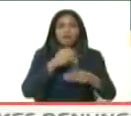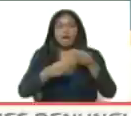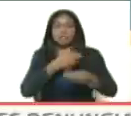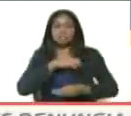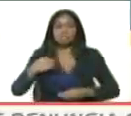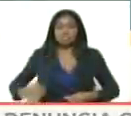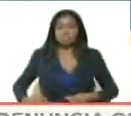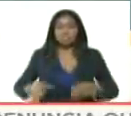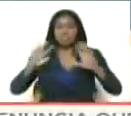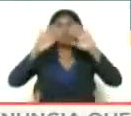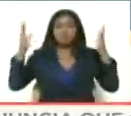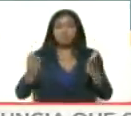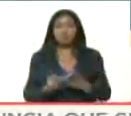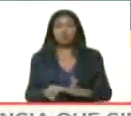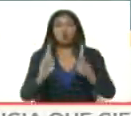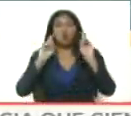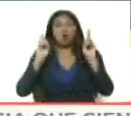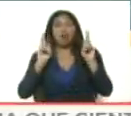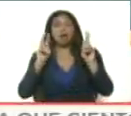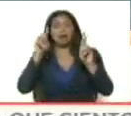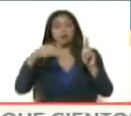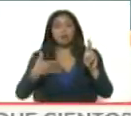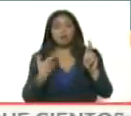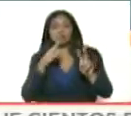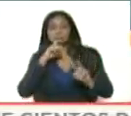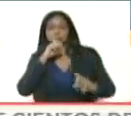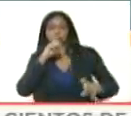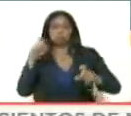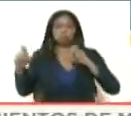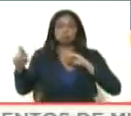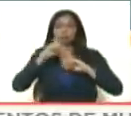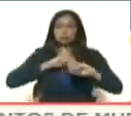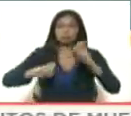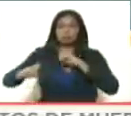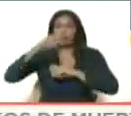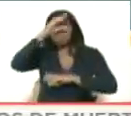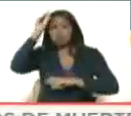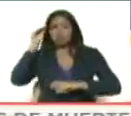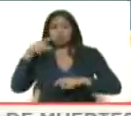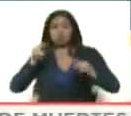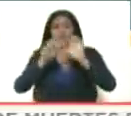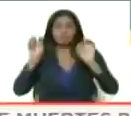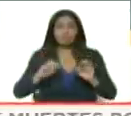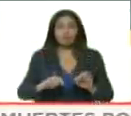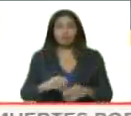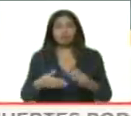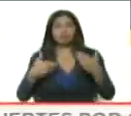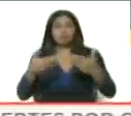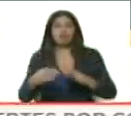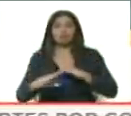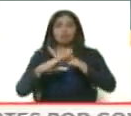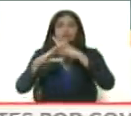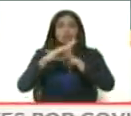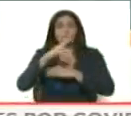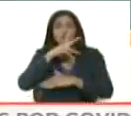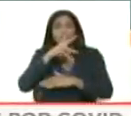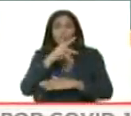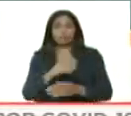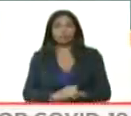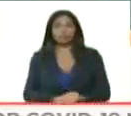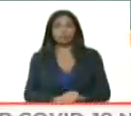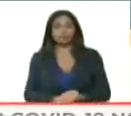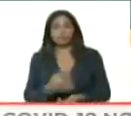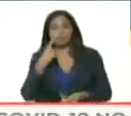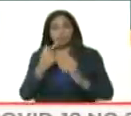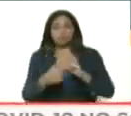Ojalá pudiera él, en lugar de descargar su odio contra pueblos a través de bloqueos criminales, incluso en medio